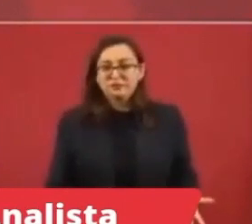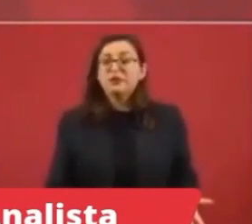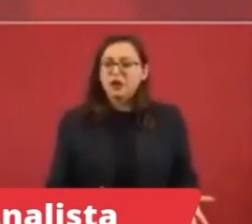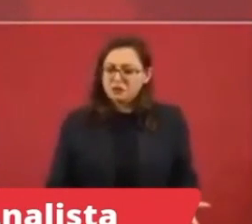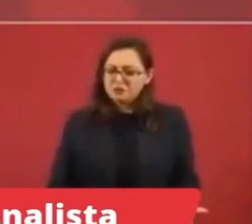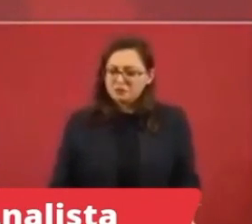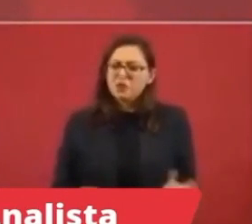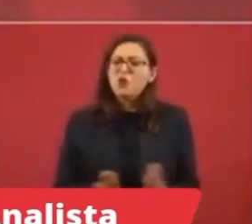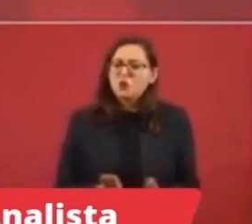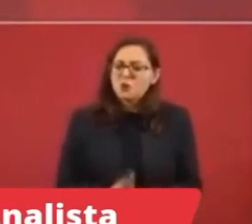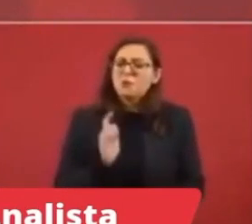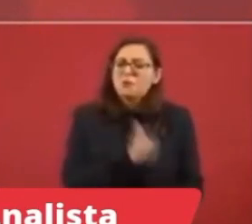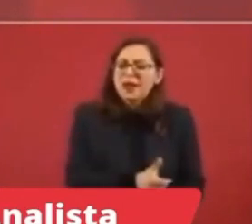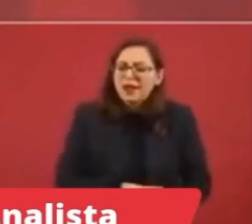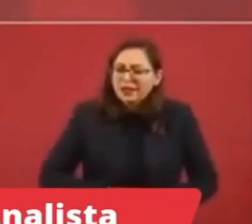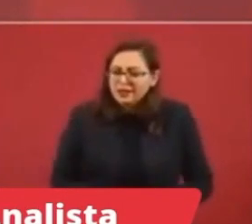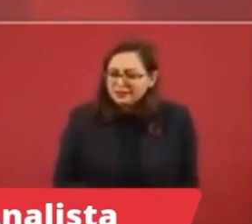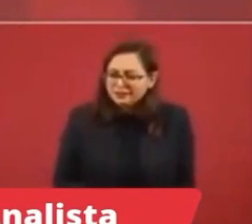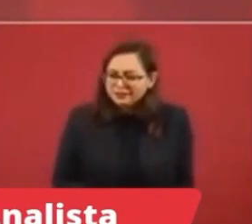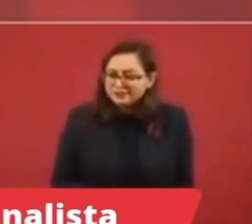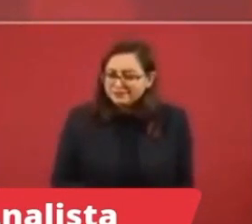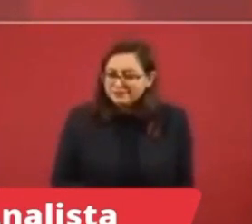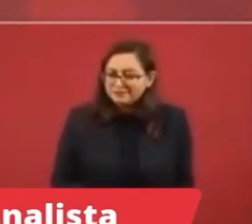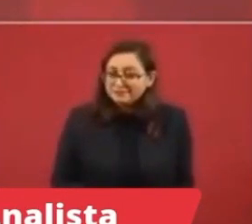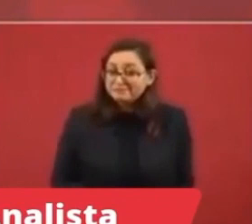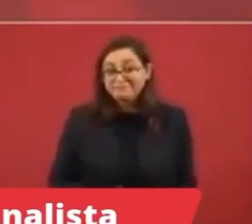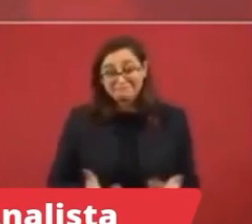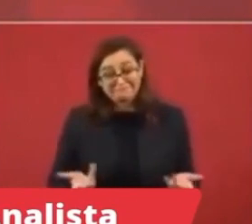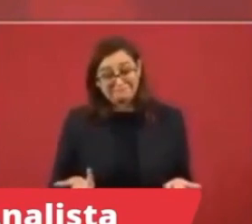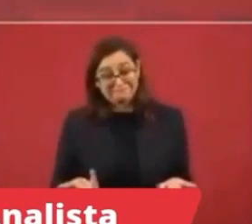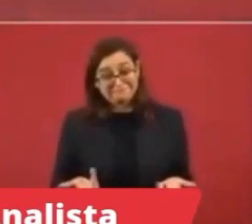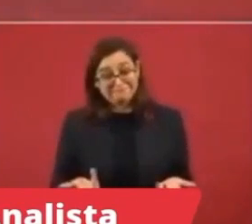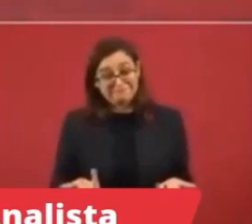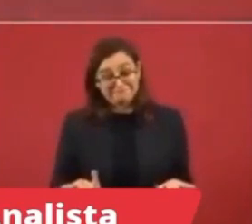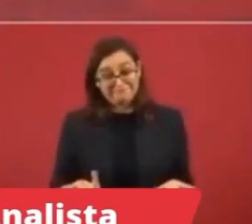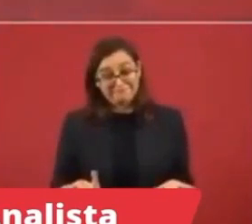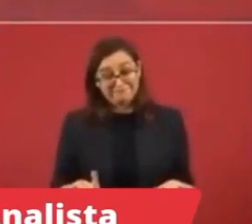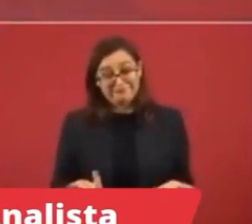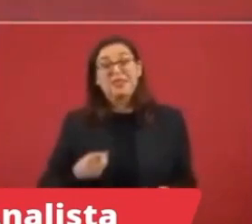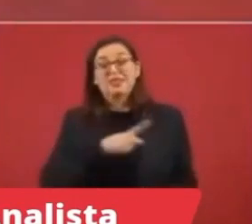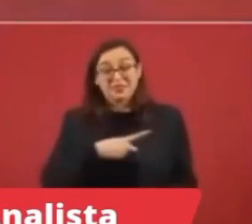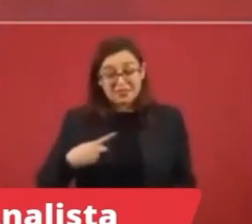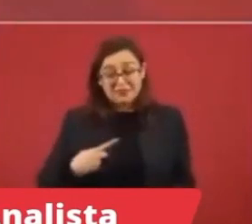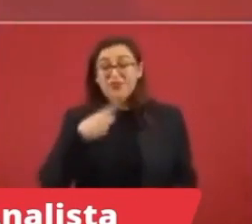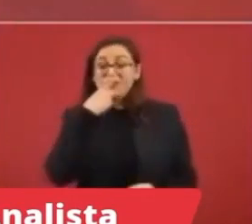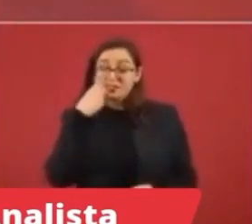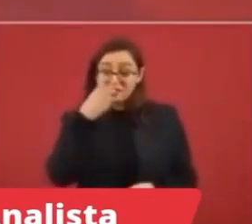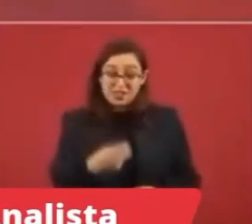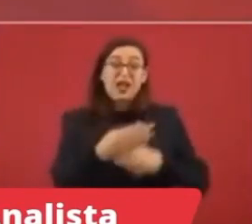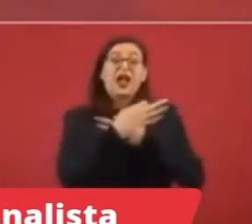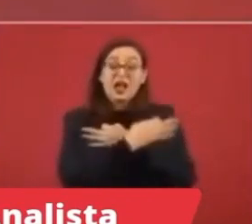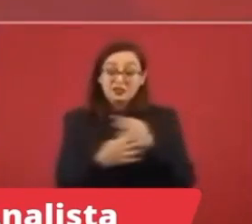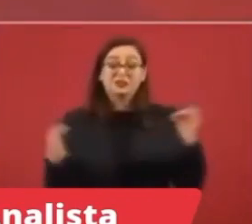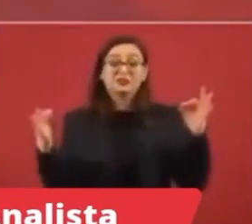izquierda o es de izquierda. López Obrador es un patriota, es un gobernador honesto, digno, que por la